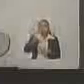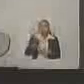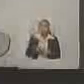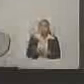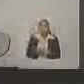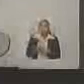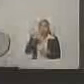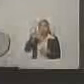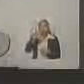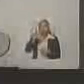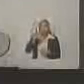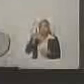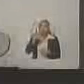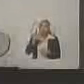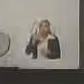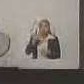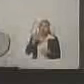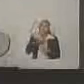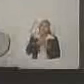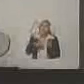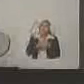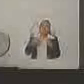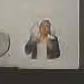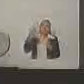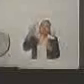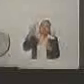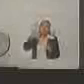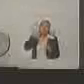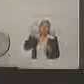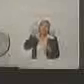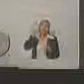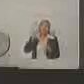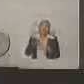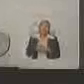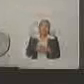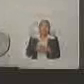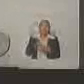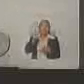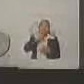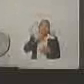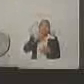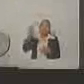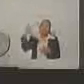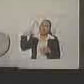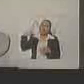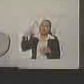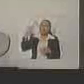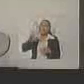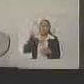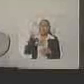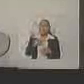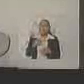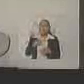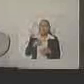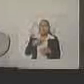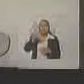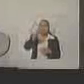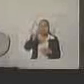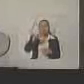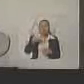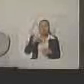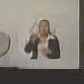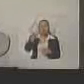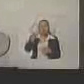a dos historias que escuché el día de ayer. La primera tiene que ver con una vecina que me decía: mira, Yola, yo he votado por el